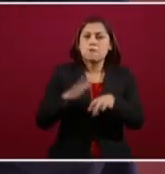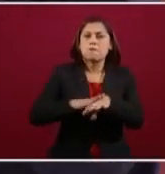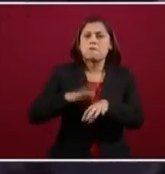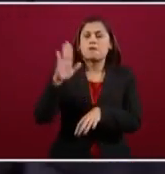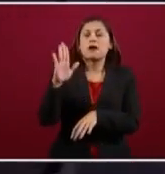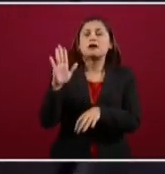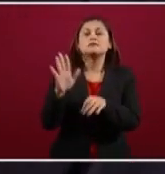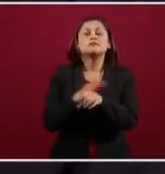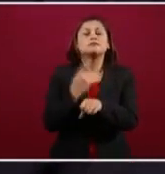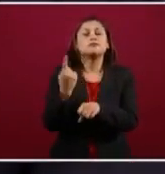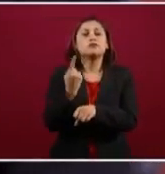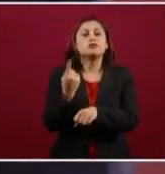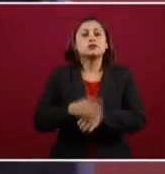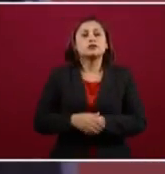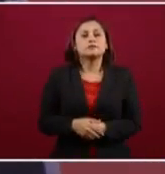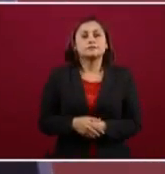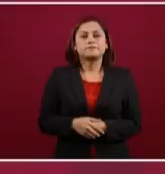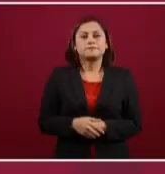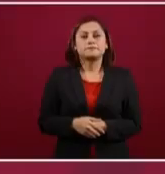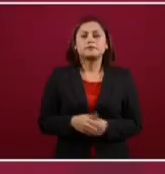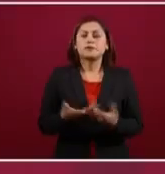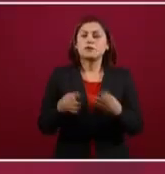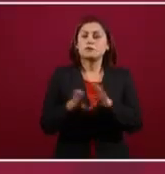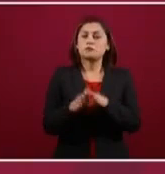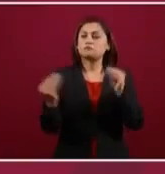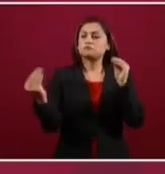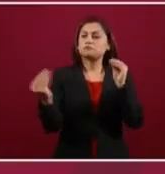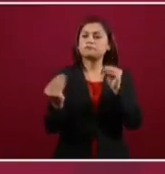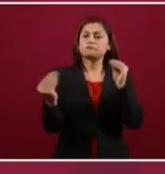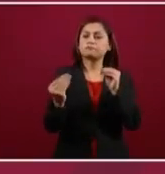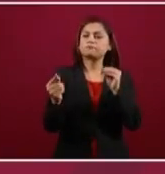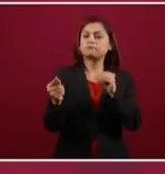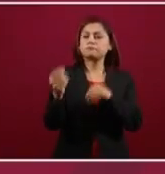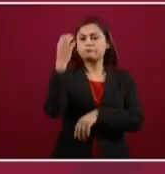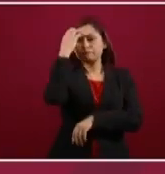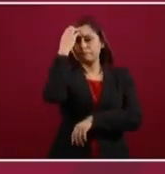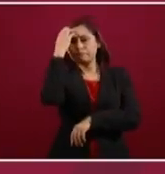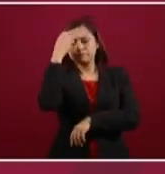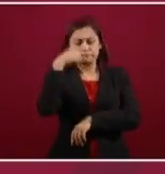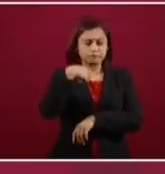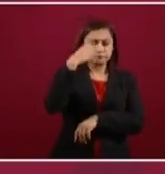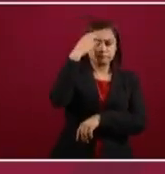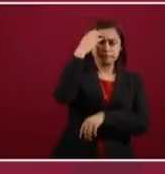porque hay argumentos y se tiene la razón.